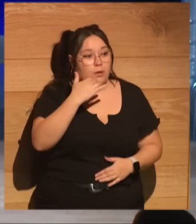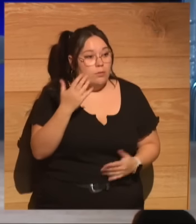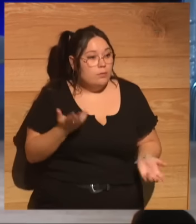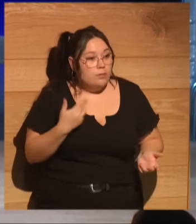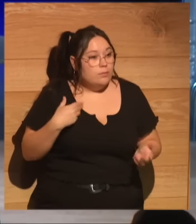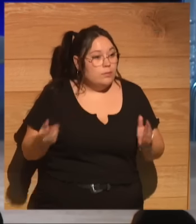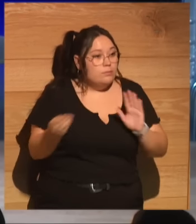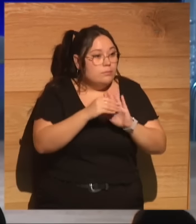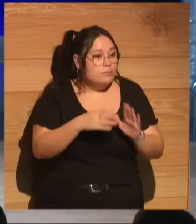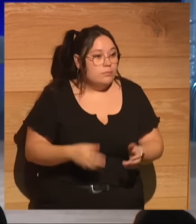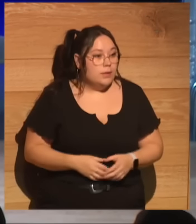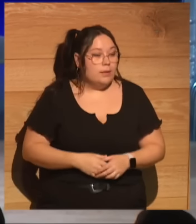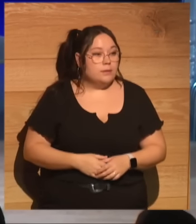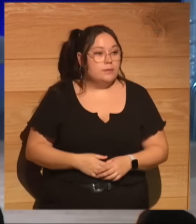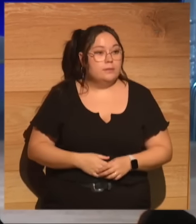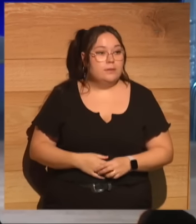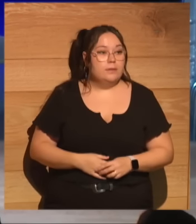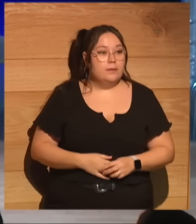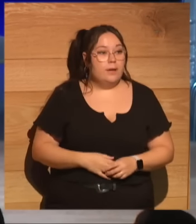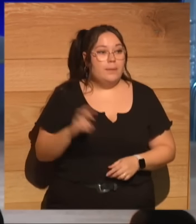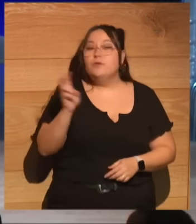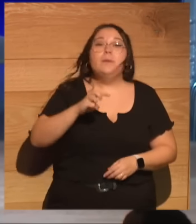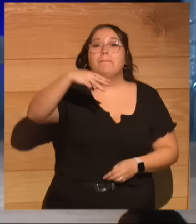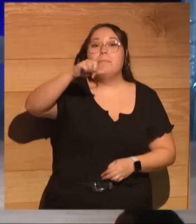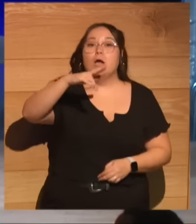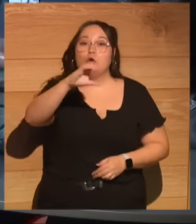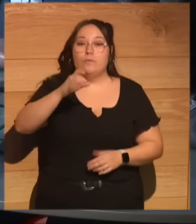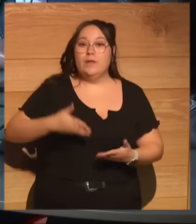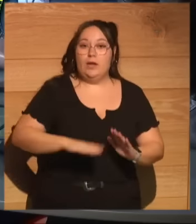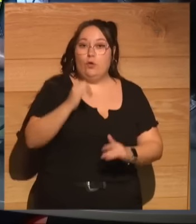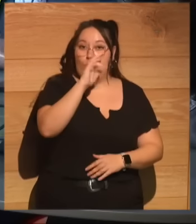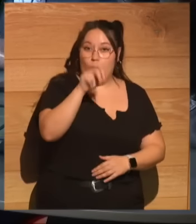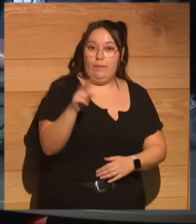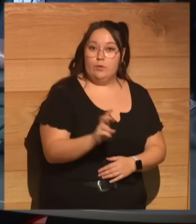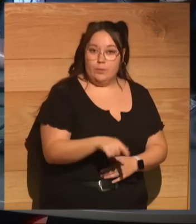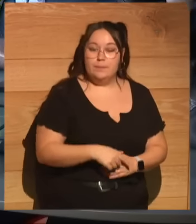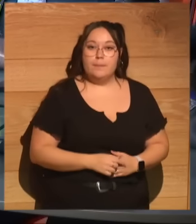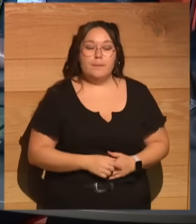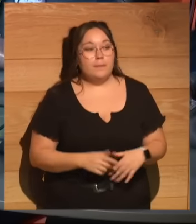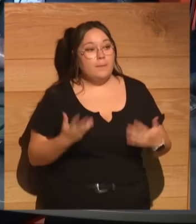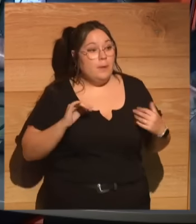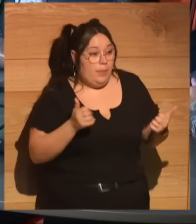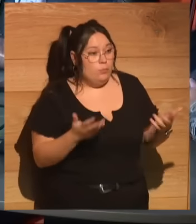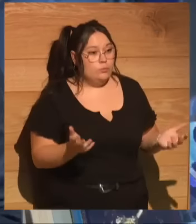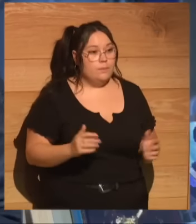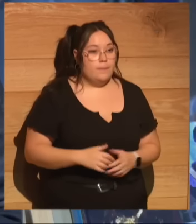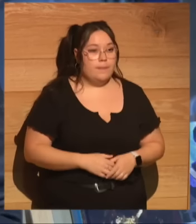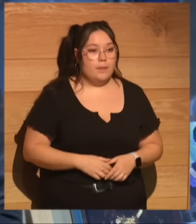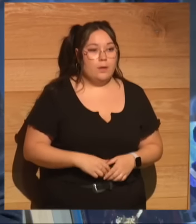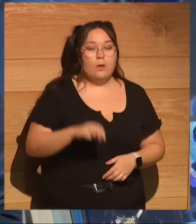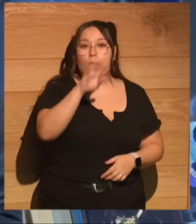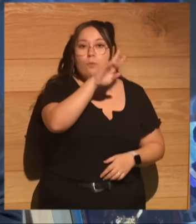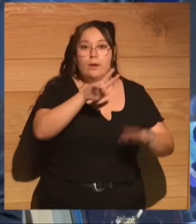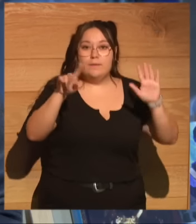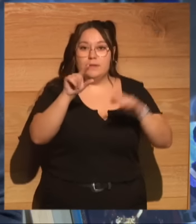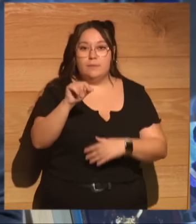también. De verdad que ha venido Marco también, el hijo de Juan. Oye, ¿vamos al lío o no vamos al lío? Sí, claro, porque llevamos ya 47